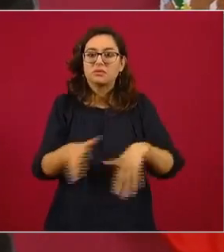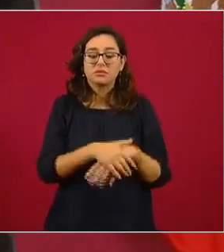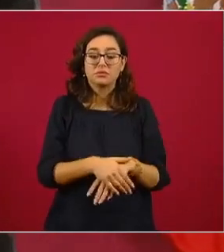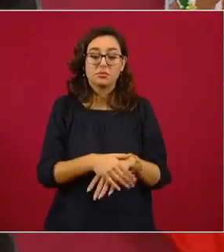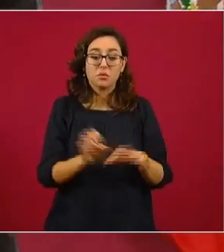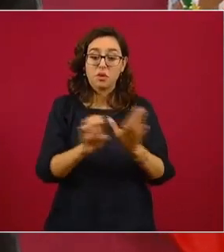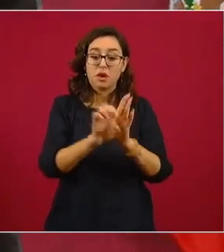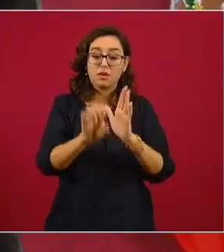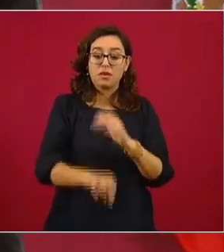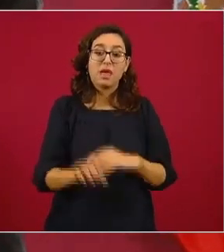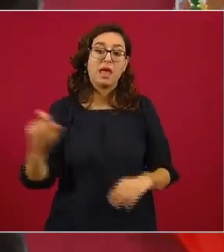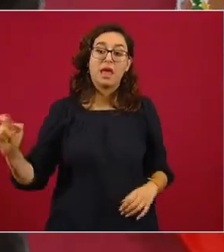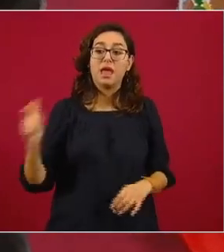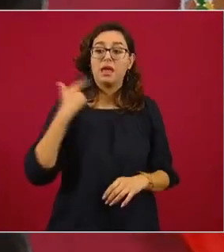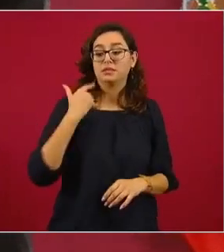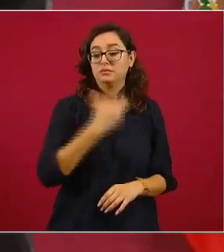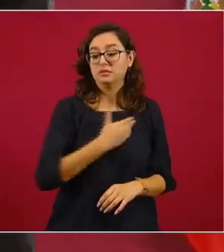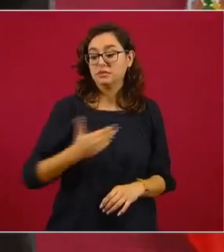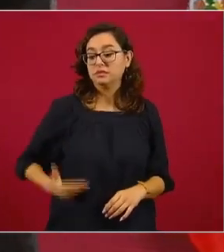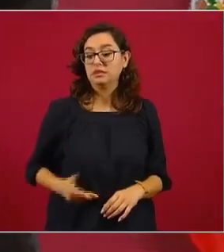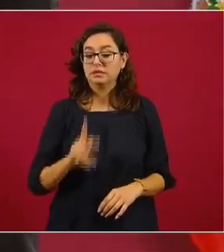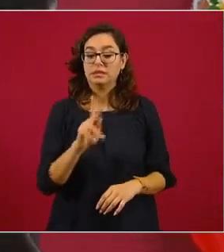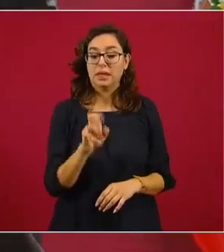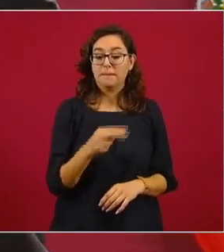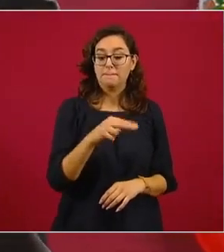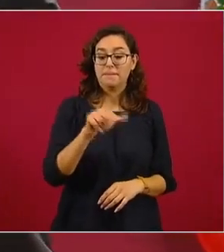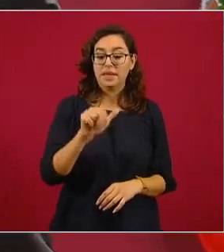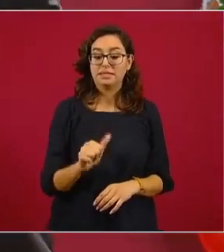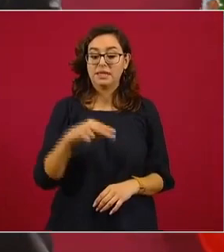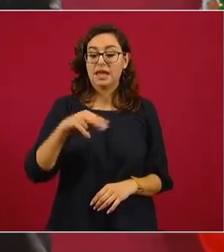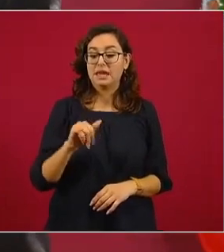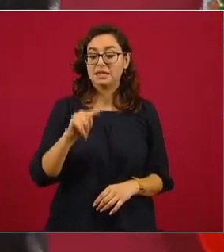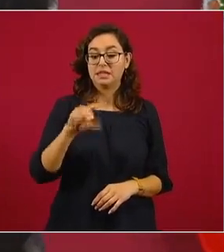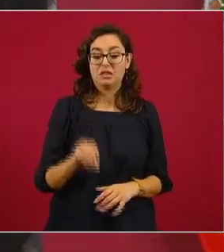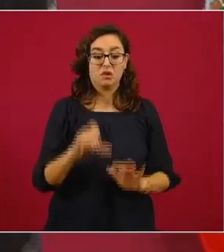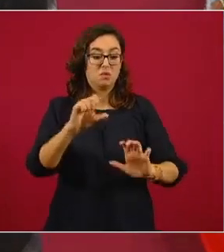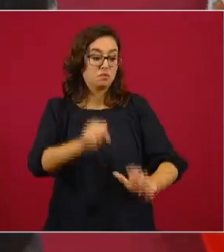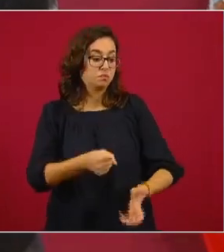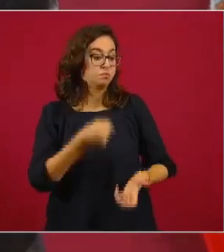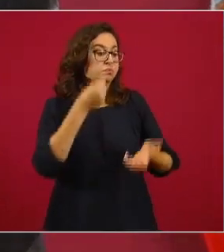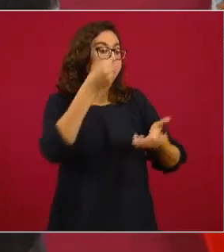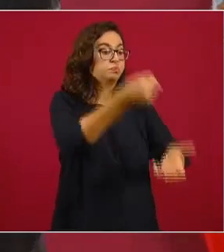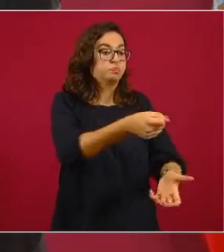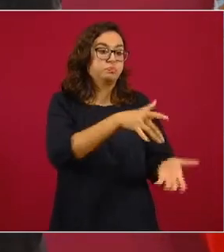del expresidente Peña Nieto, pues lo denunciamos,